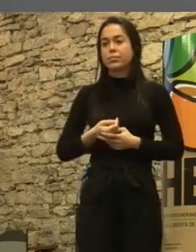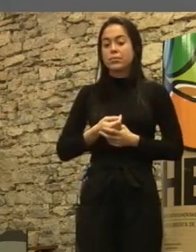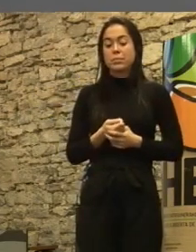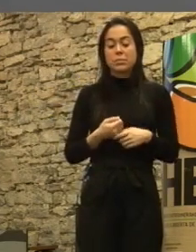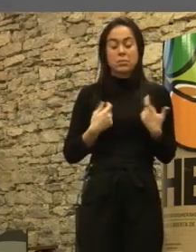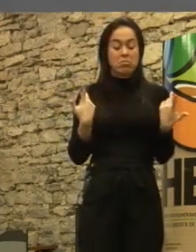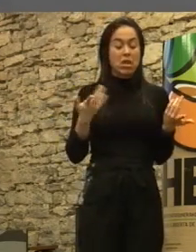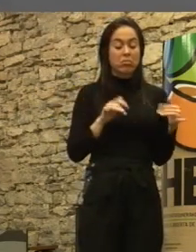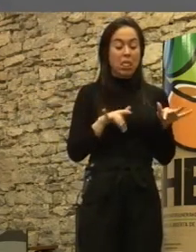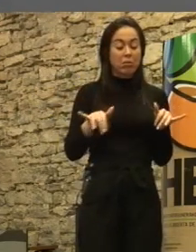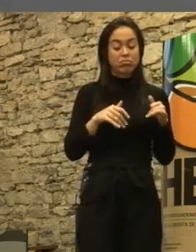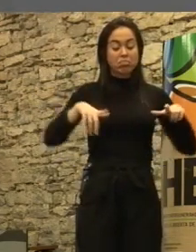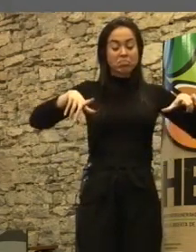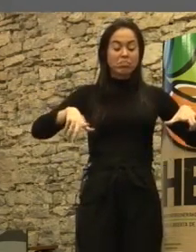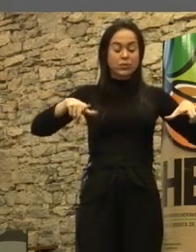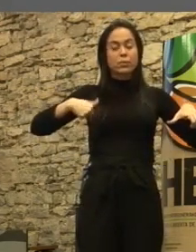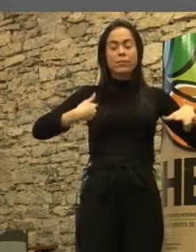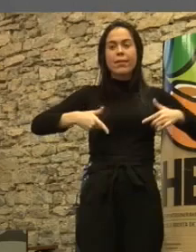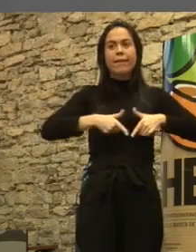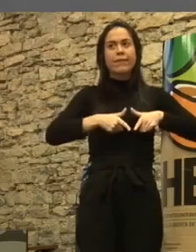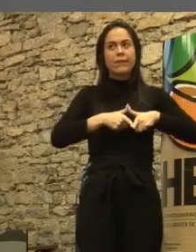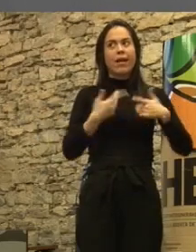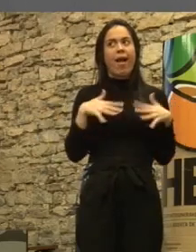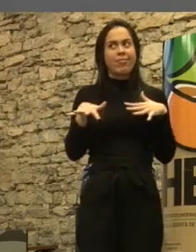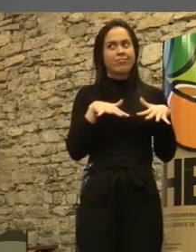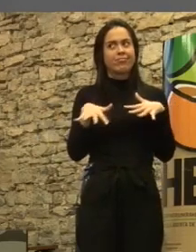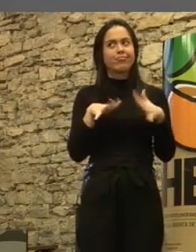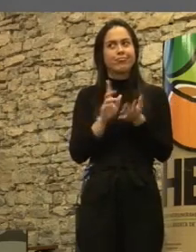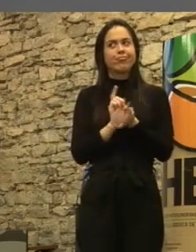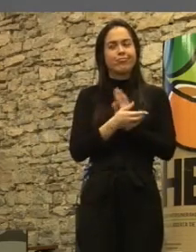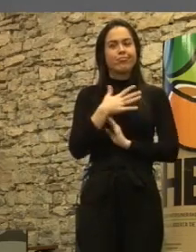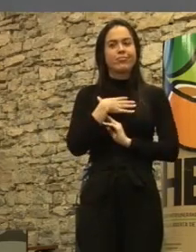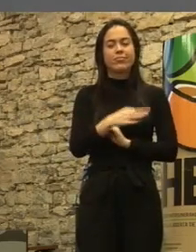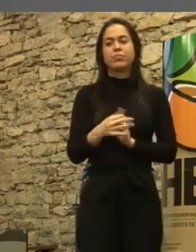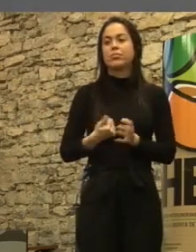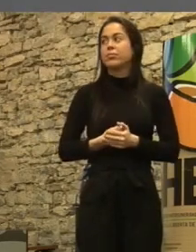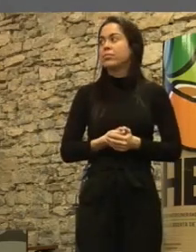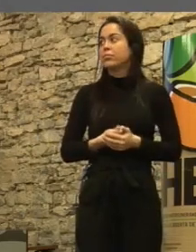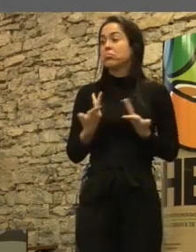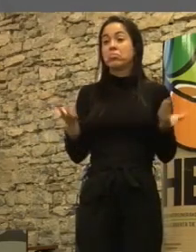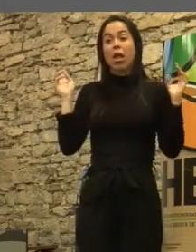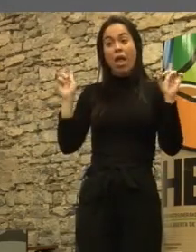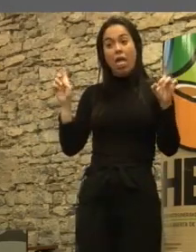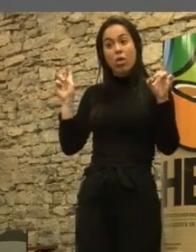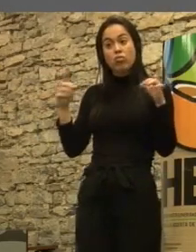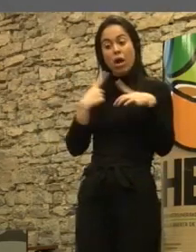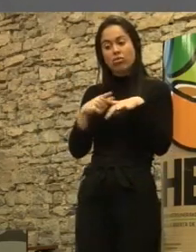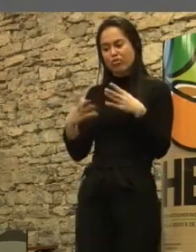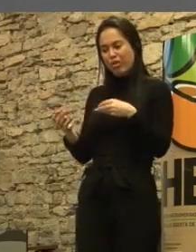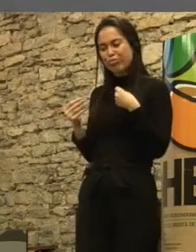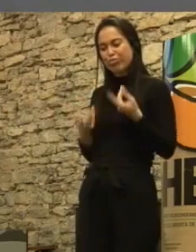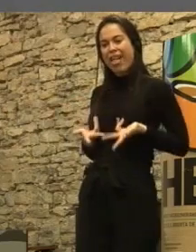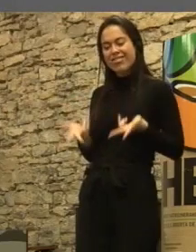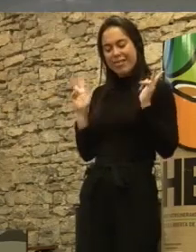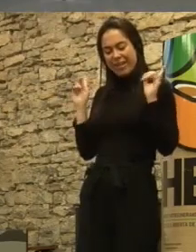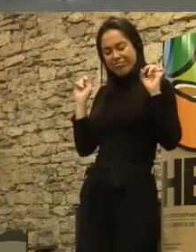una ginecóloga hay mucho cambio social que se puede hacer. Explicar los contraceptivos y educar a muchas cosas en libertad. Y